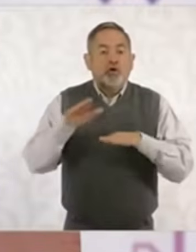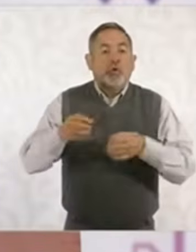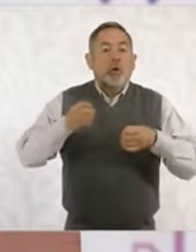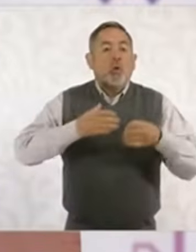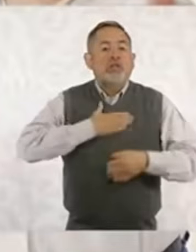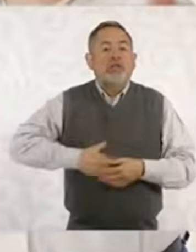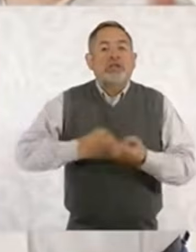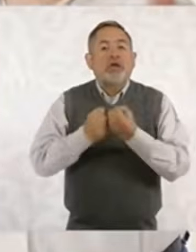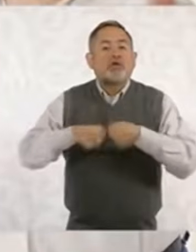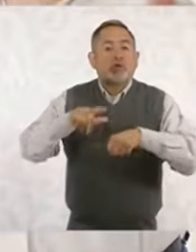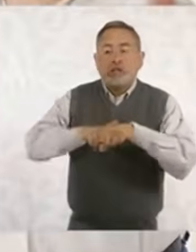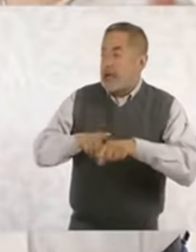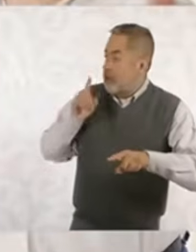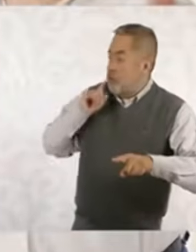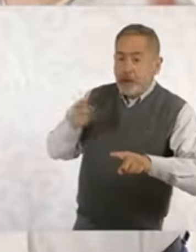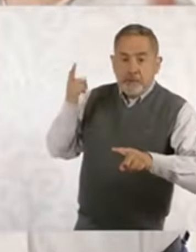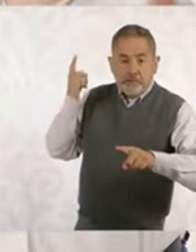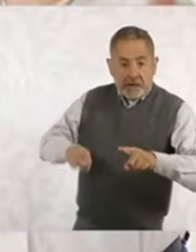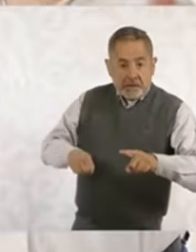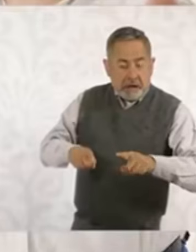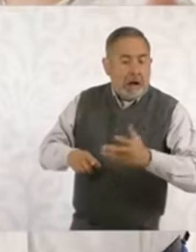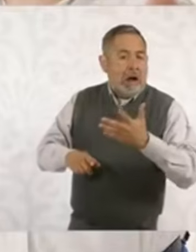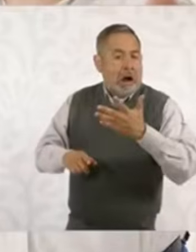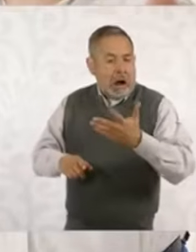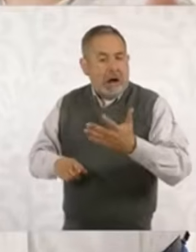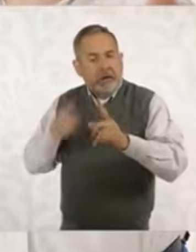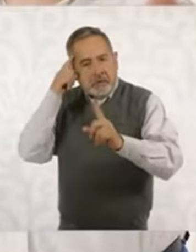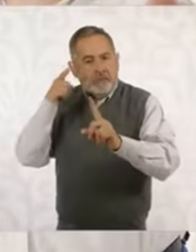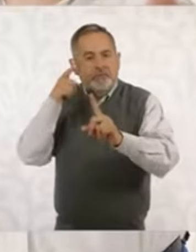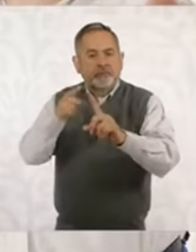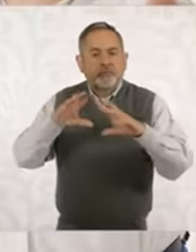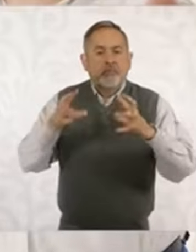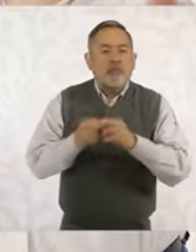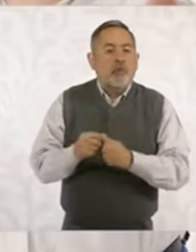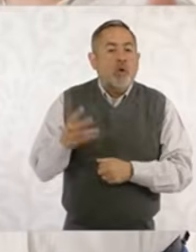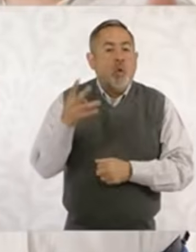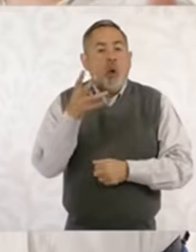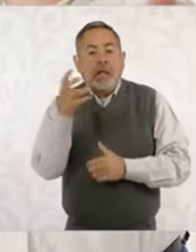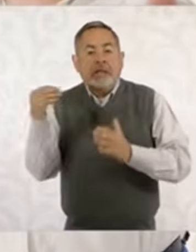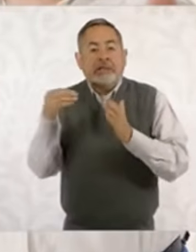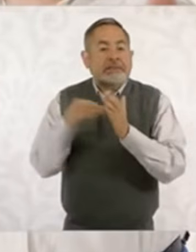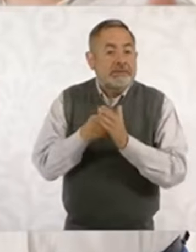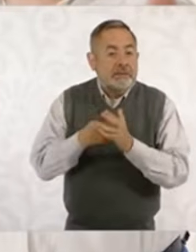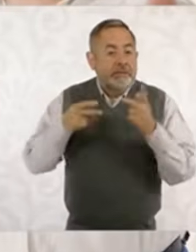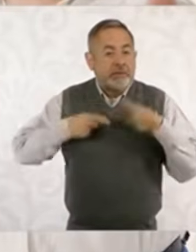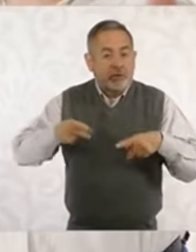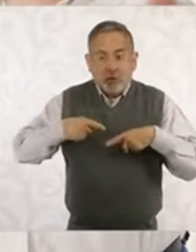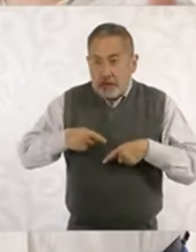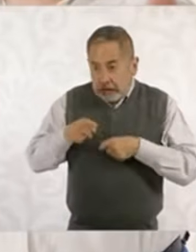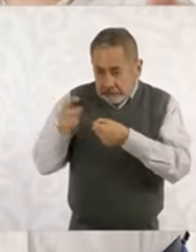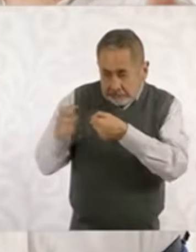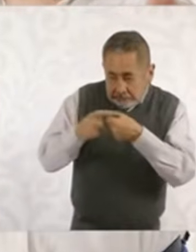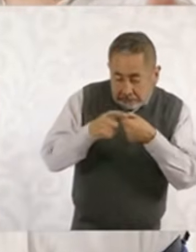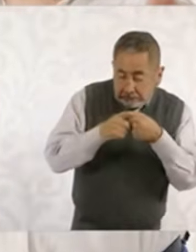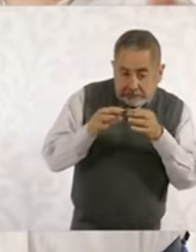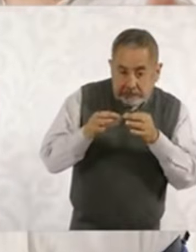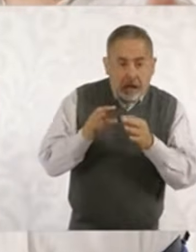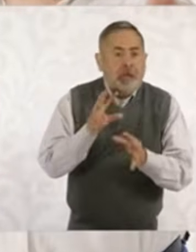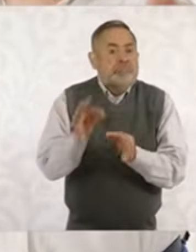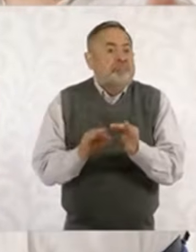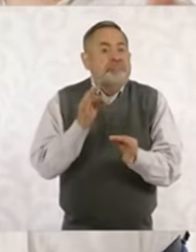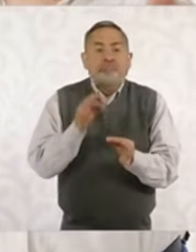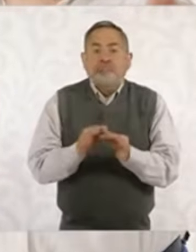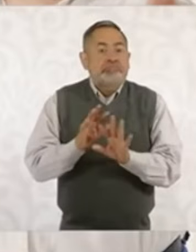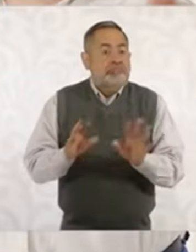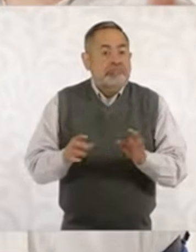al decreto de la presidenta y que tiene esta meta de 400,000 personas acreditadas, ya cumplimos nuestra primera